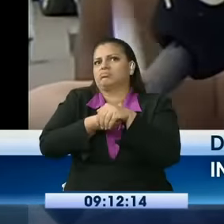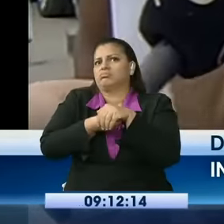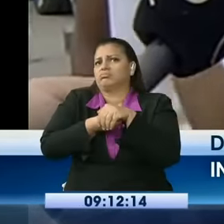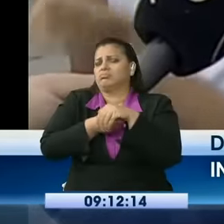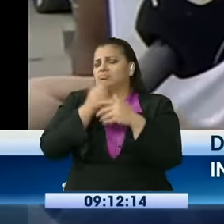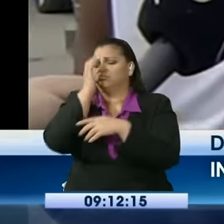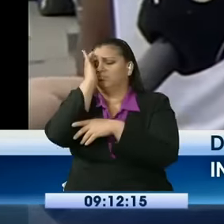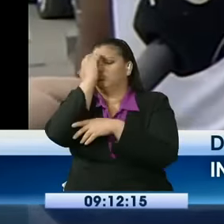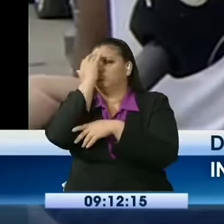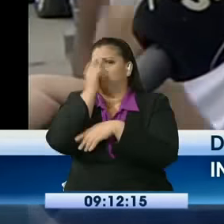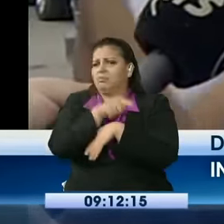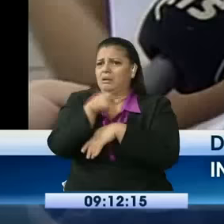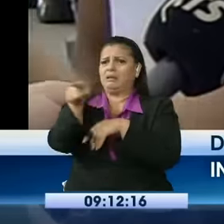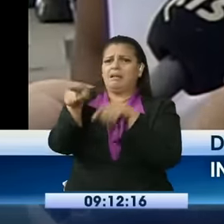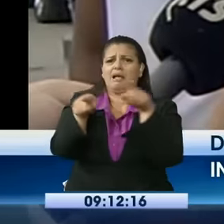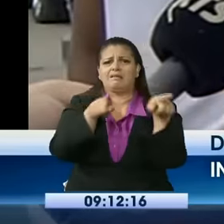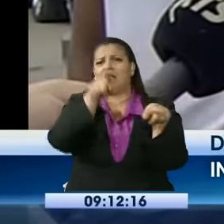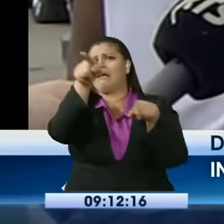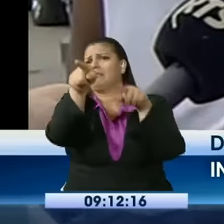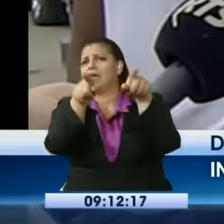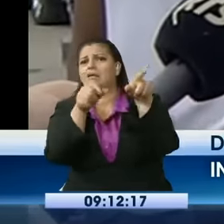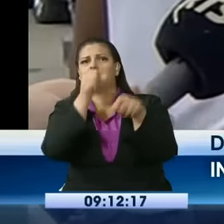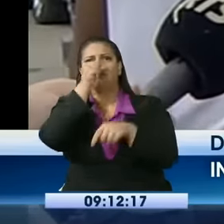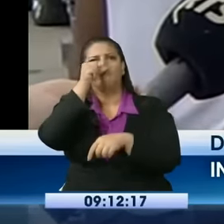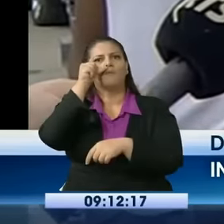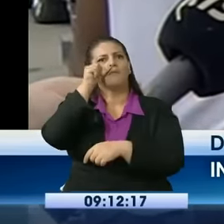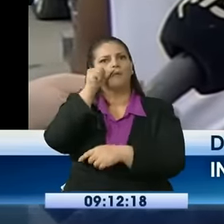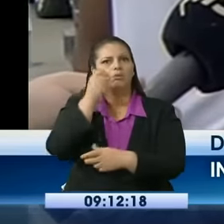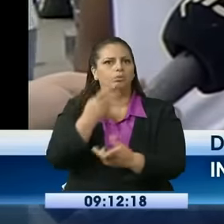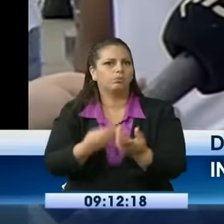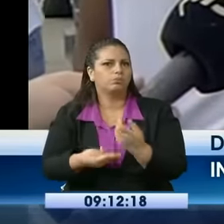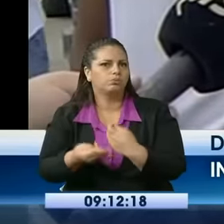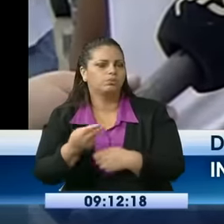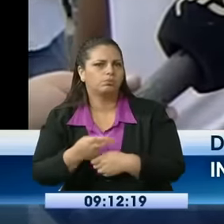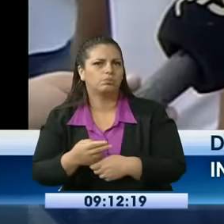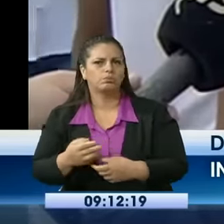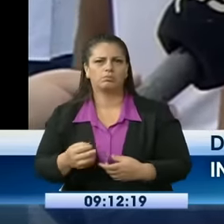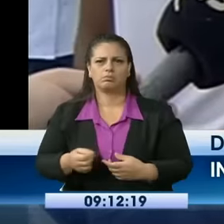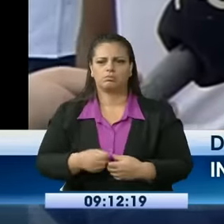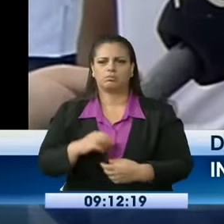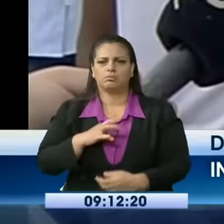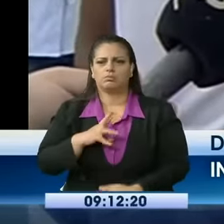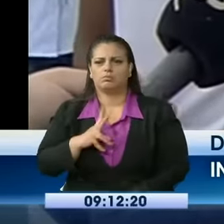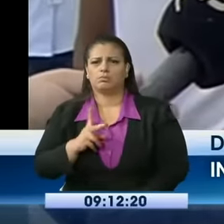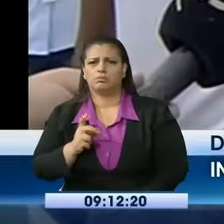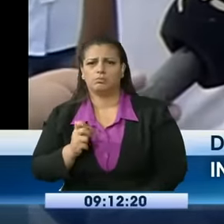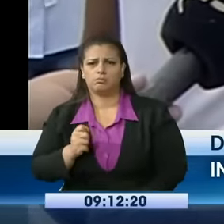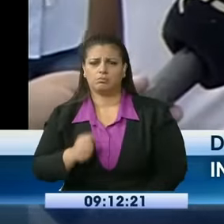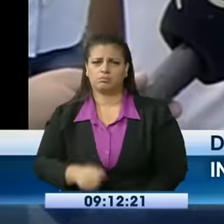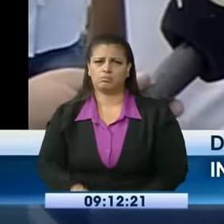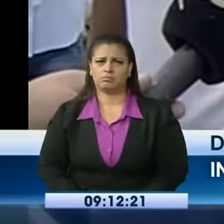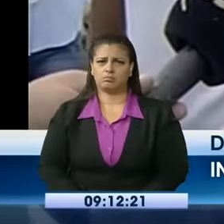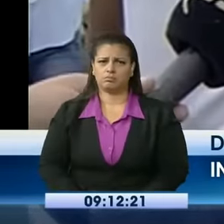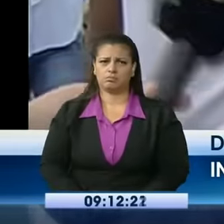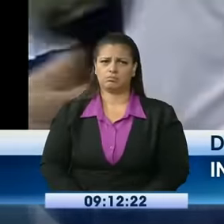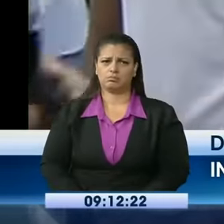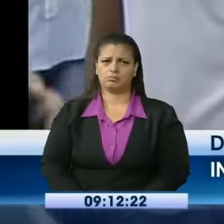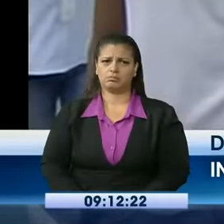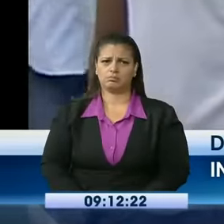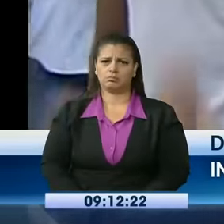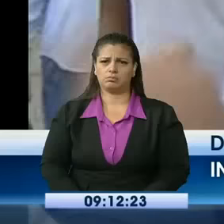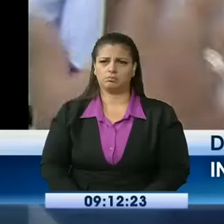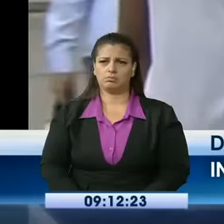policías en las esquinas, allá, más acá. Entonces, eso les retiene a los que andan en sus andanzas, ¿verdad?